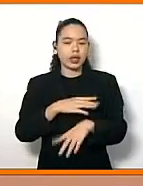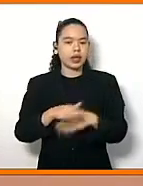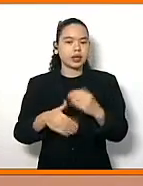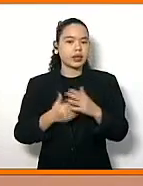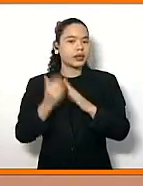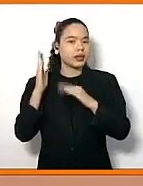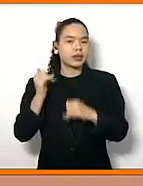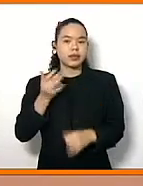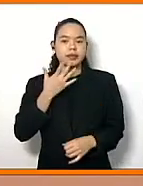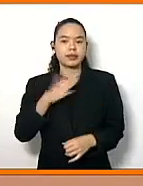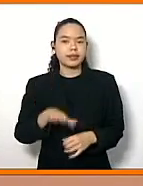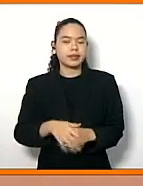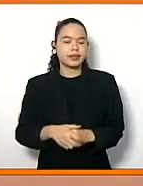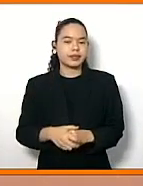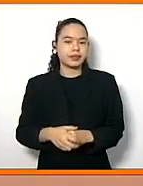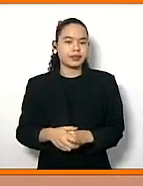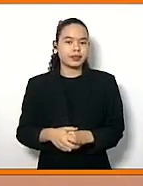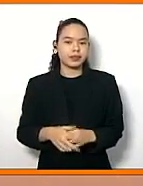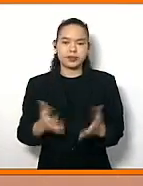suerte.